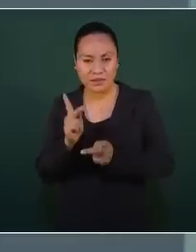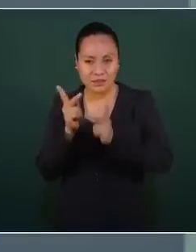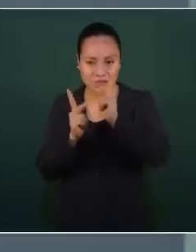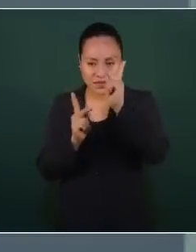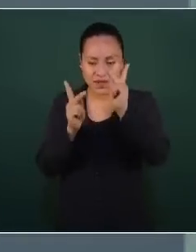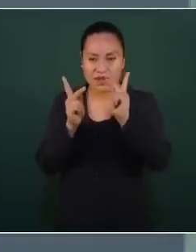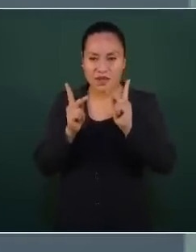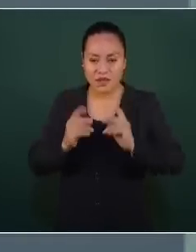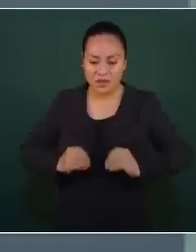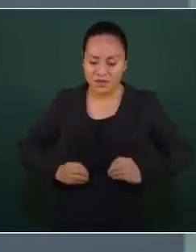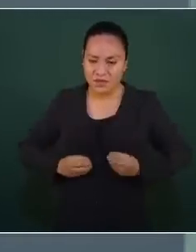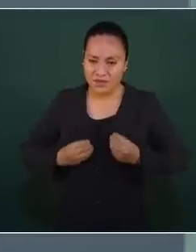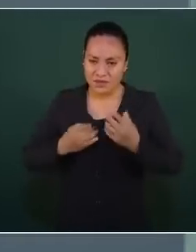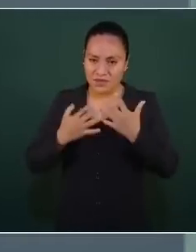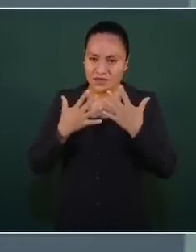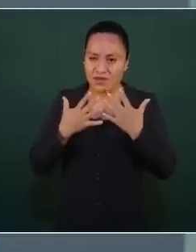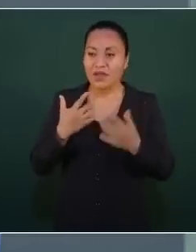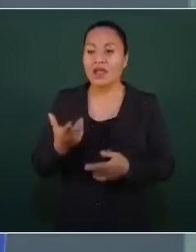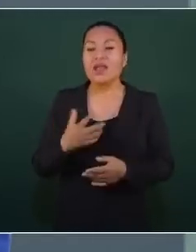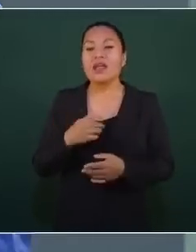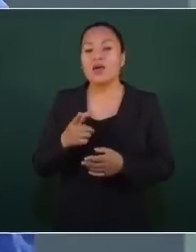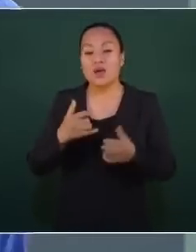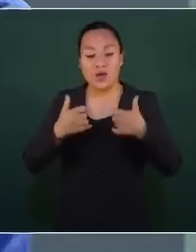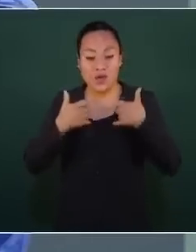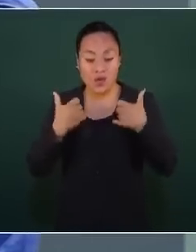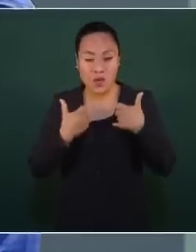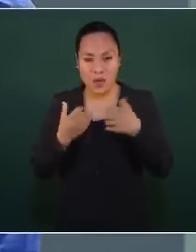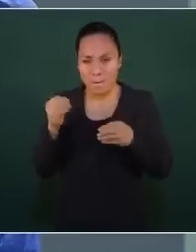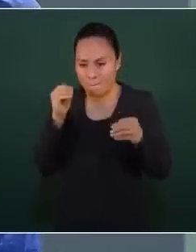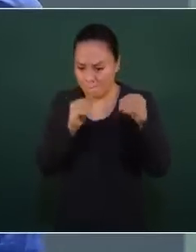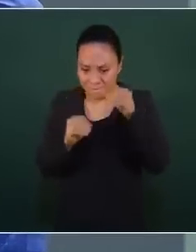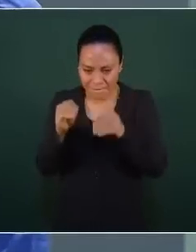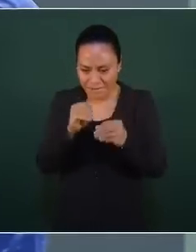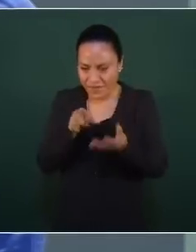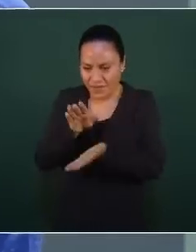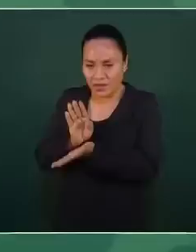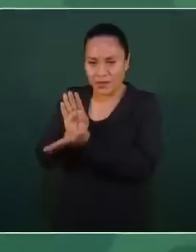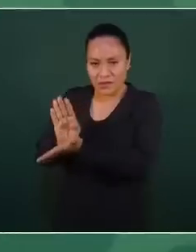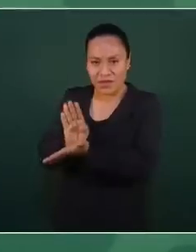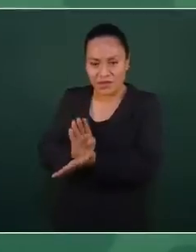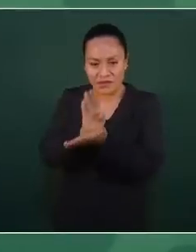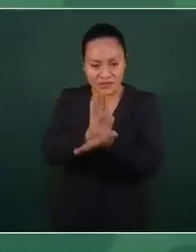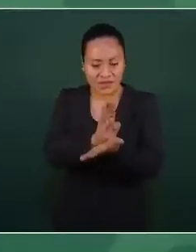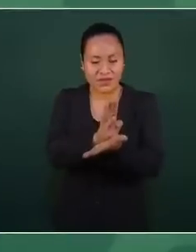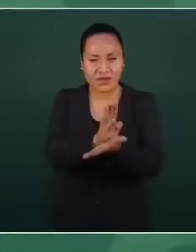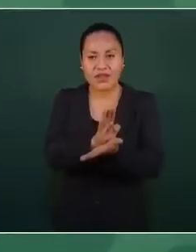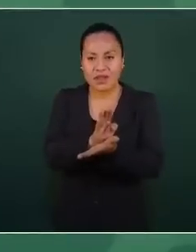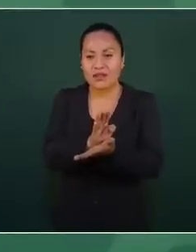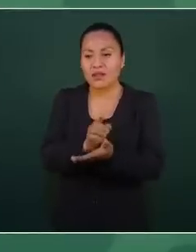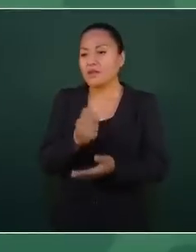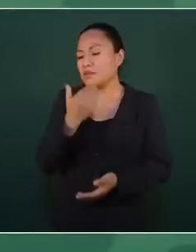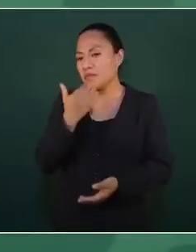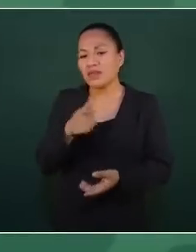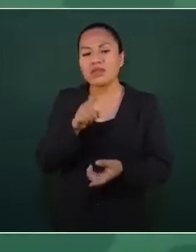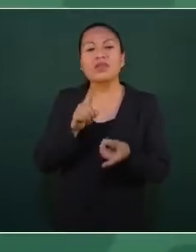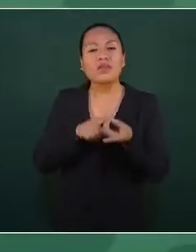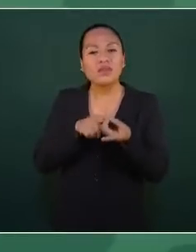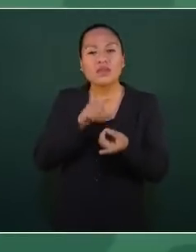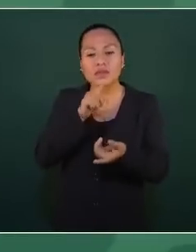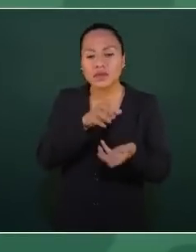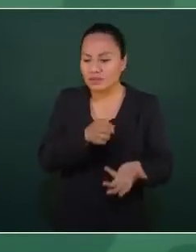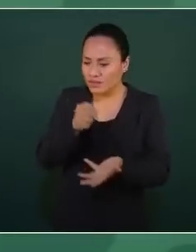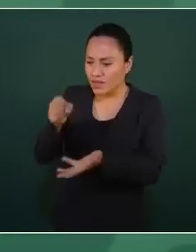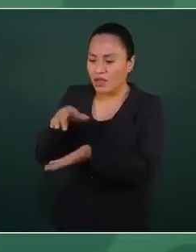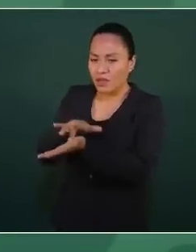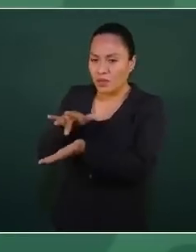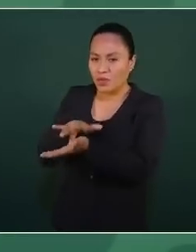y el de Jóvenes Construyendo el Futuro, se puedan aplicar de inmediato en Guatemala, en Honduras y